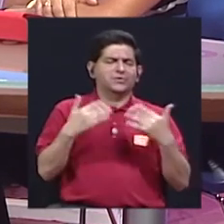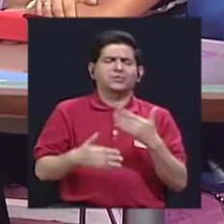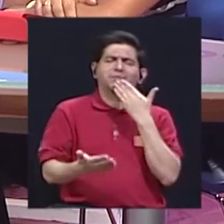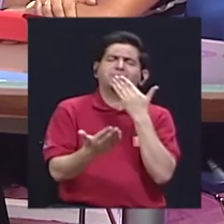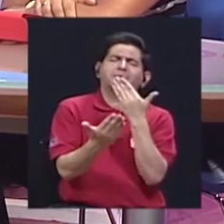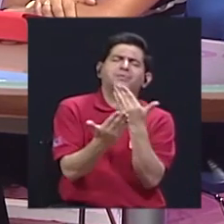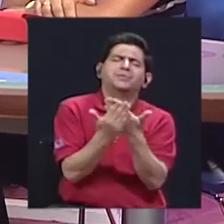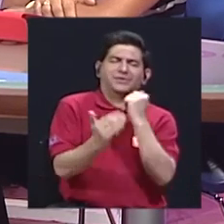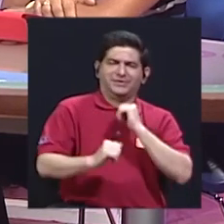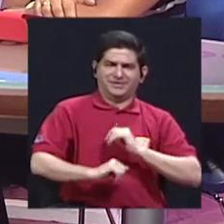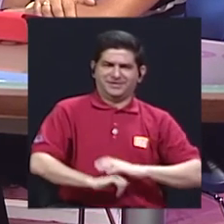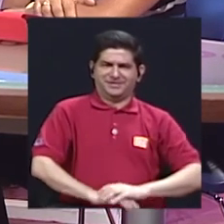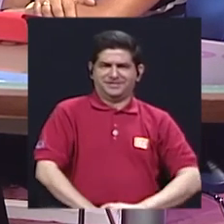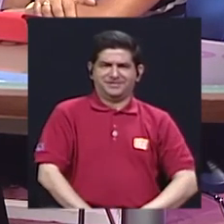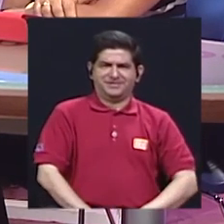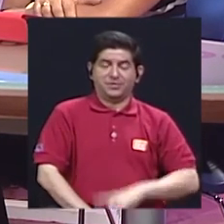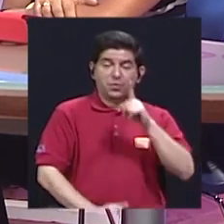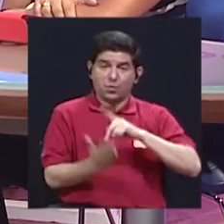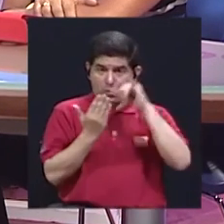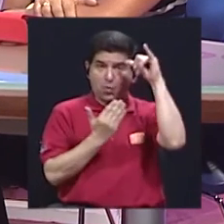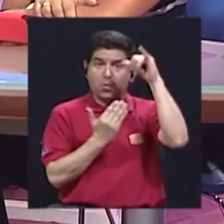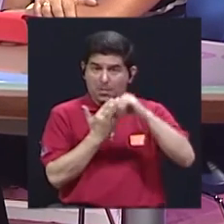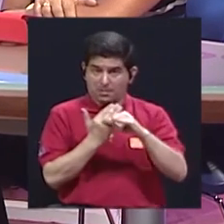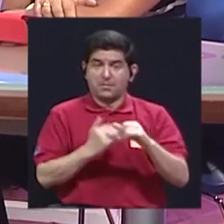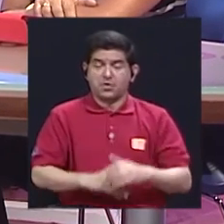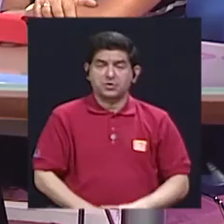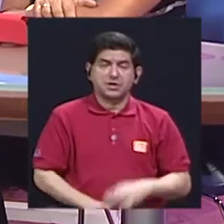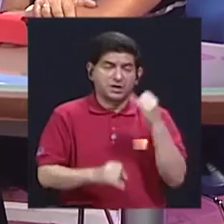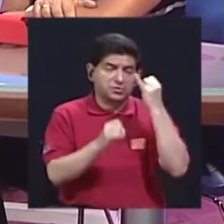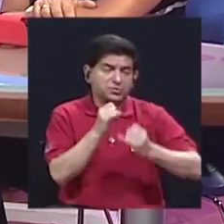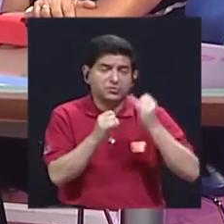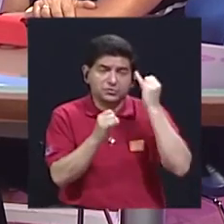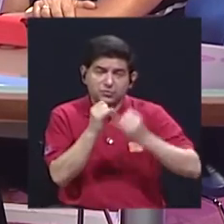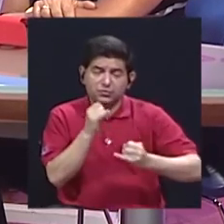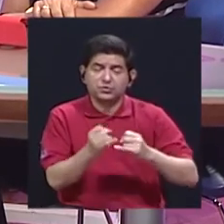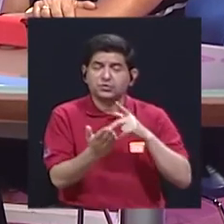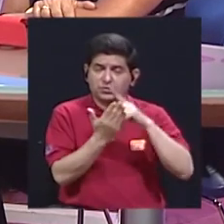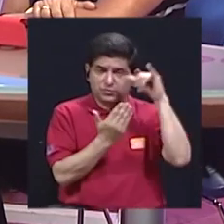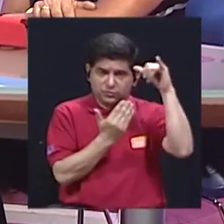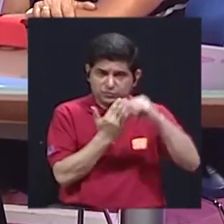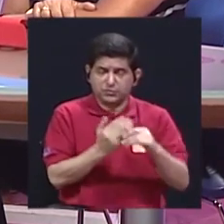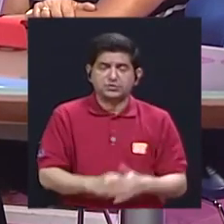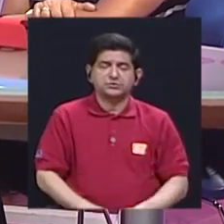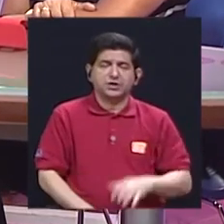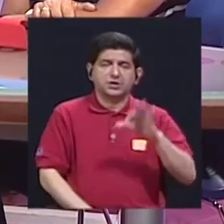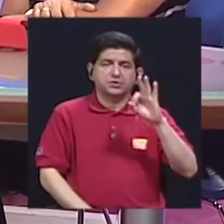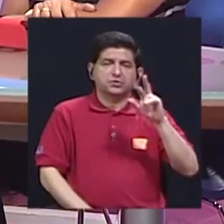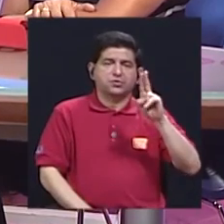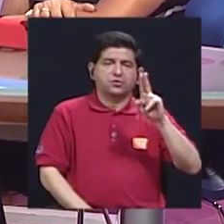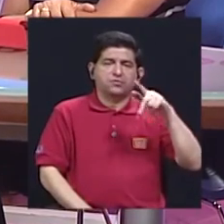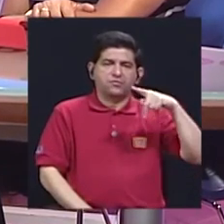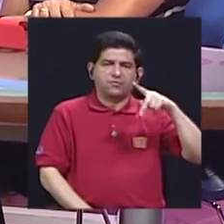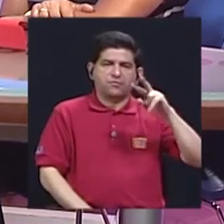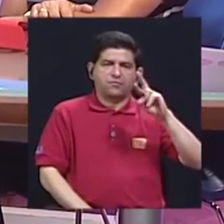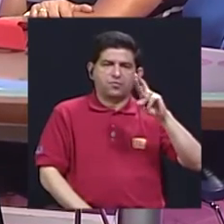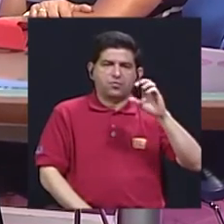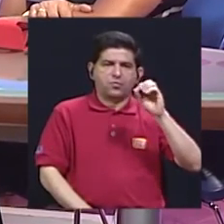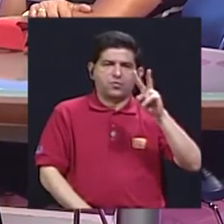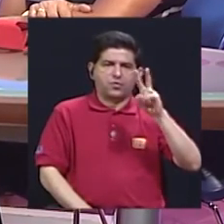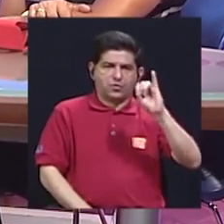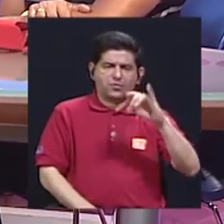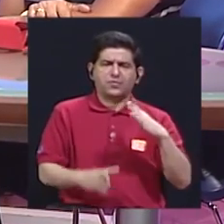gratos hay un proyecto que fue uno de los últimos proyectos que fuprovi son muy grandes